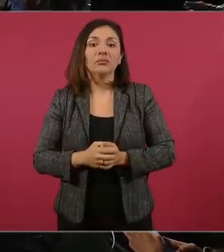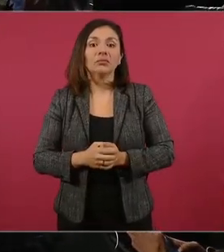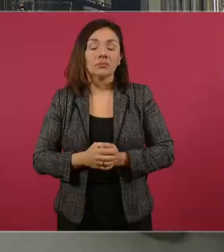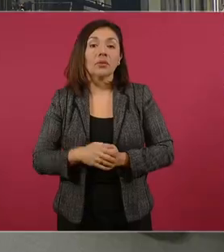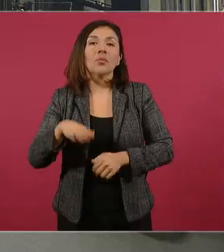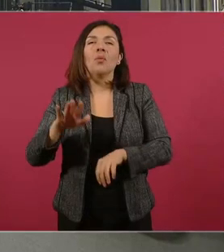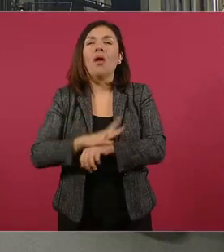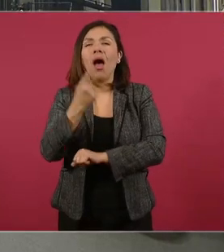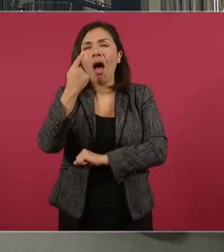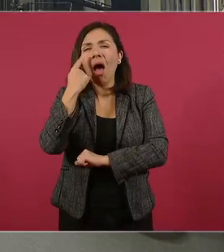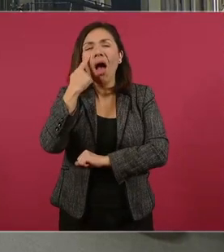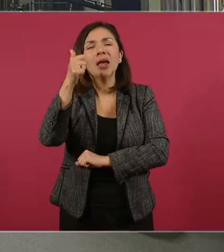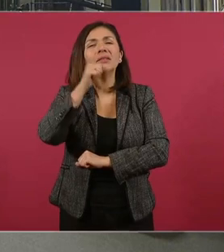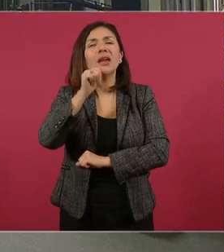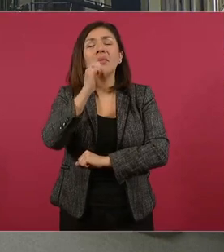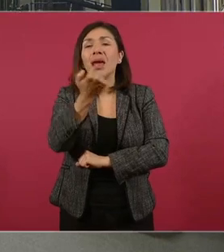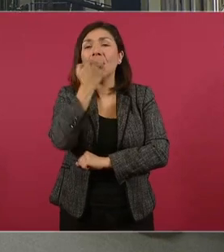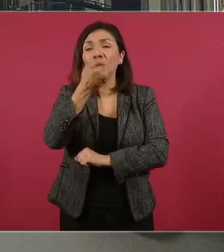la edad